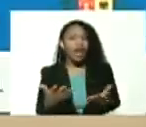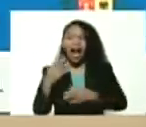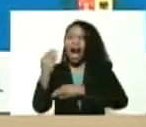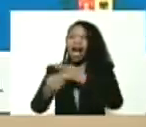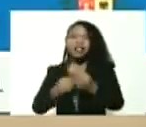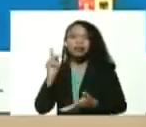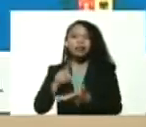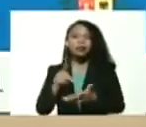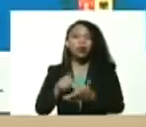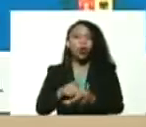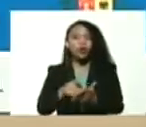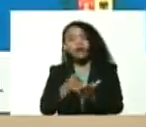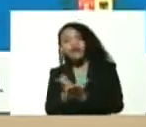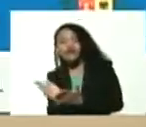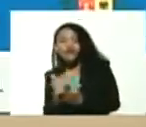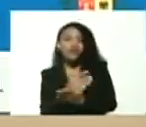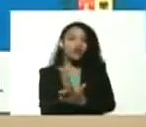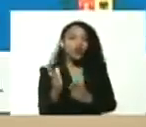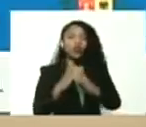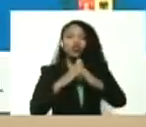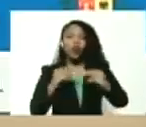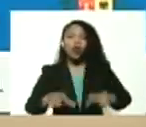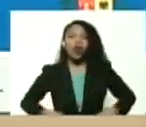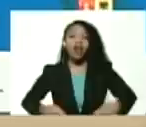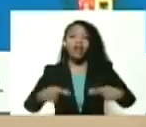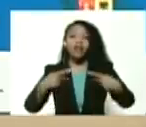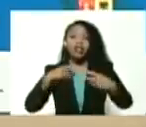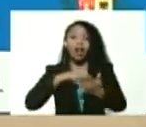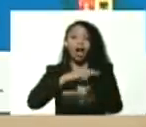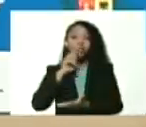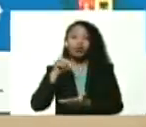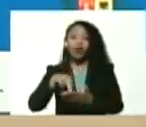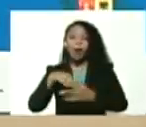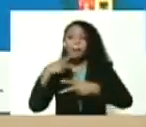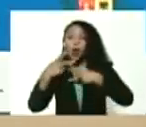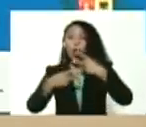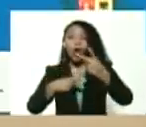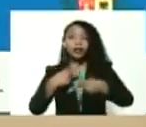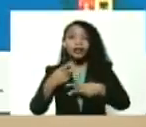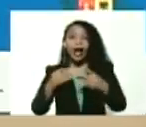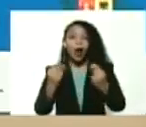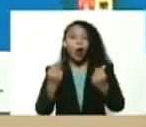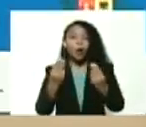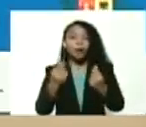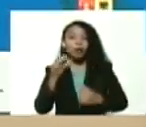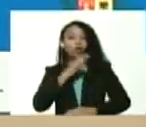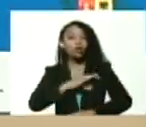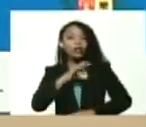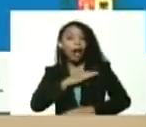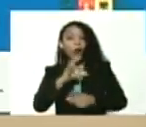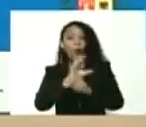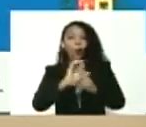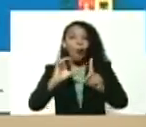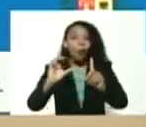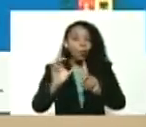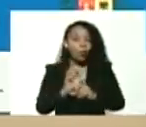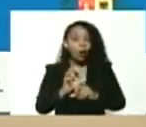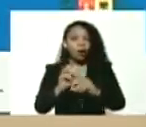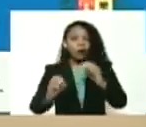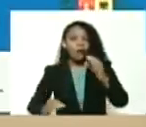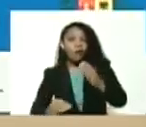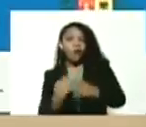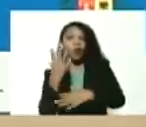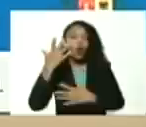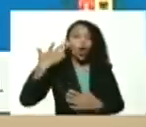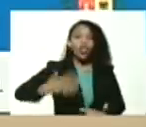parte transversalmente de toda la vida nacional, política, económica, social, cultural, está fundada en los